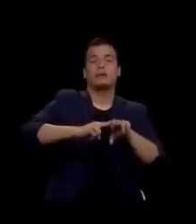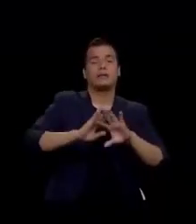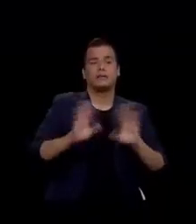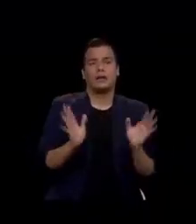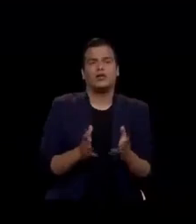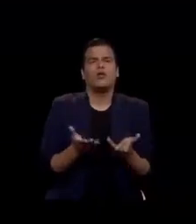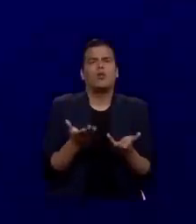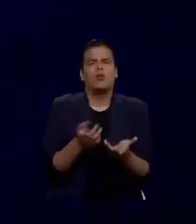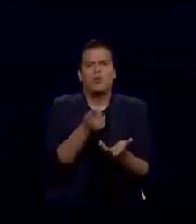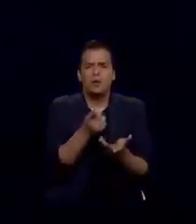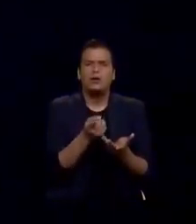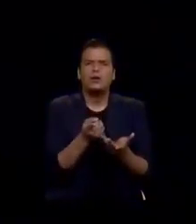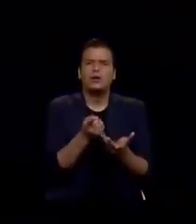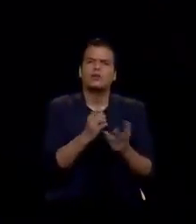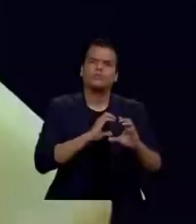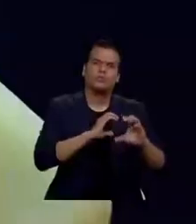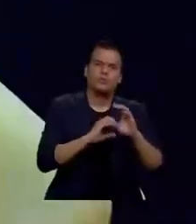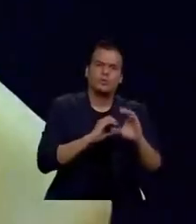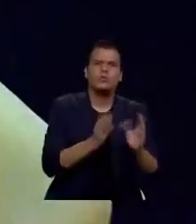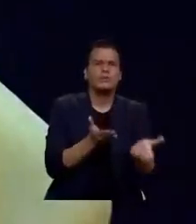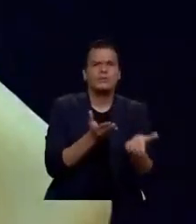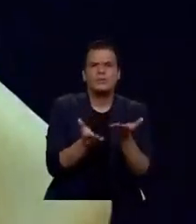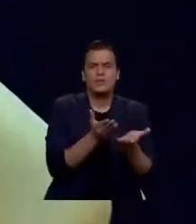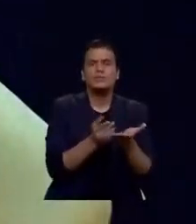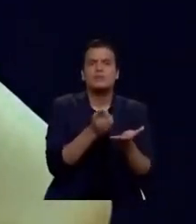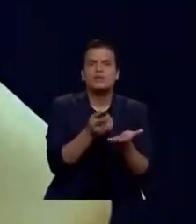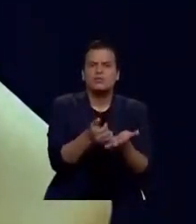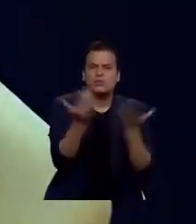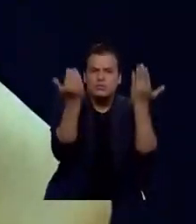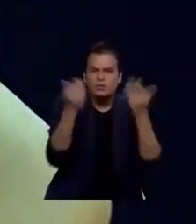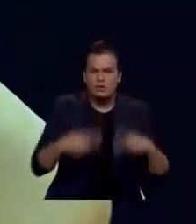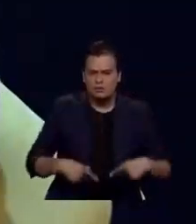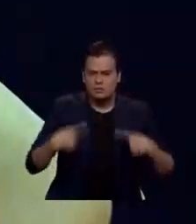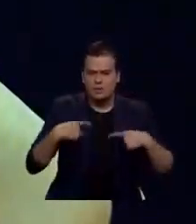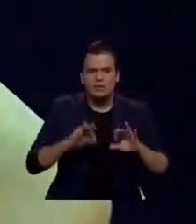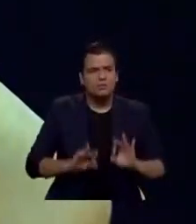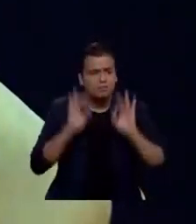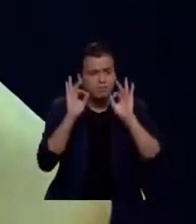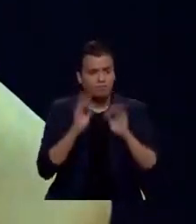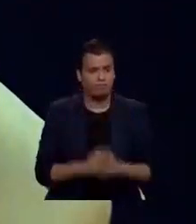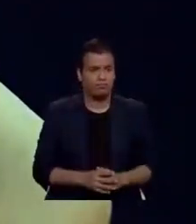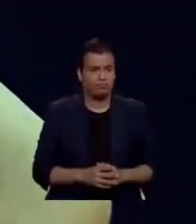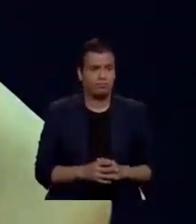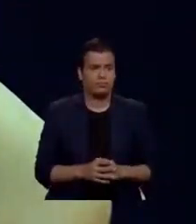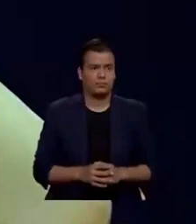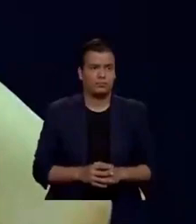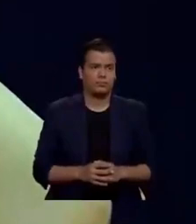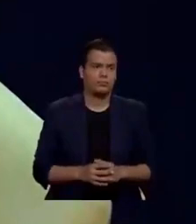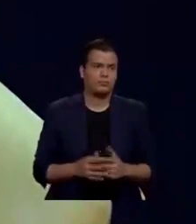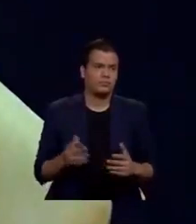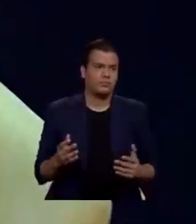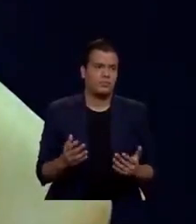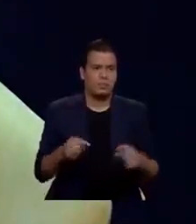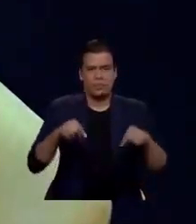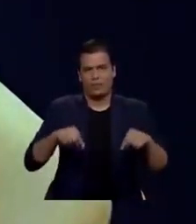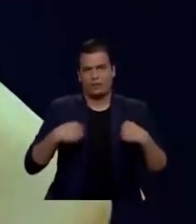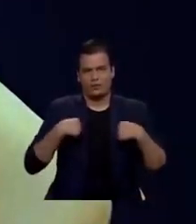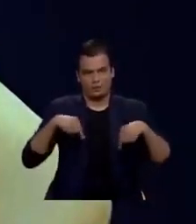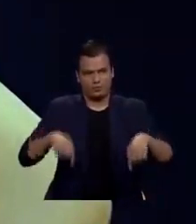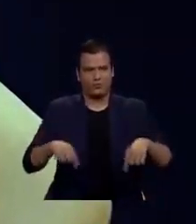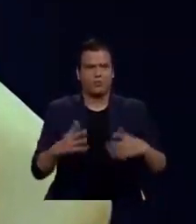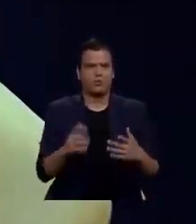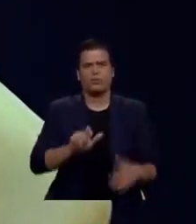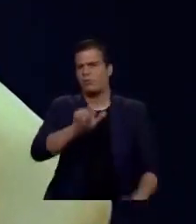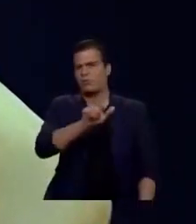cuéntenos que estamos haciendo así el ministro después de que uno oye como ciudadano cualquiera las personas que está aquí o que nos están viendo por por